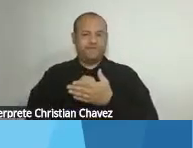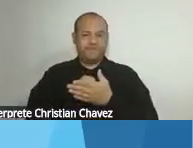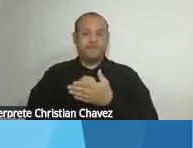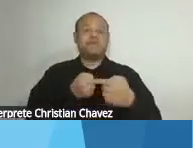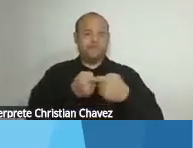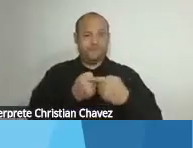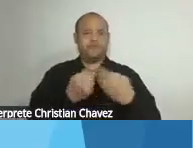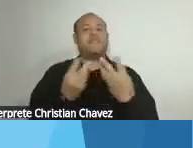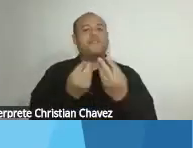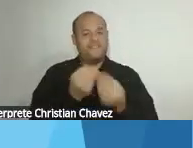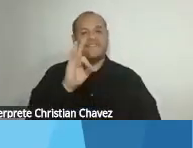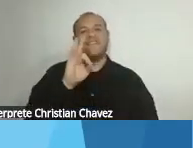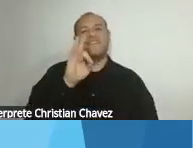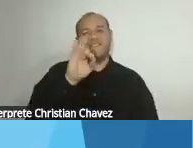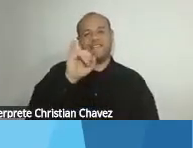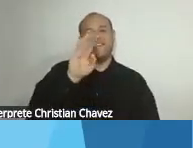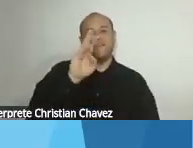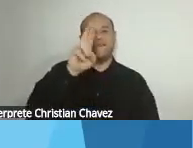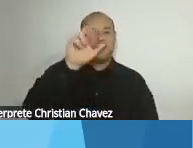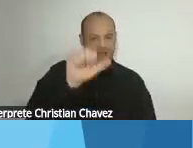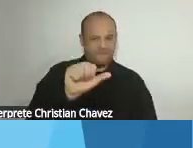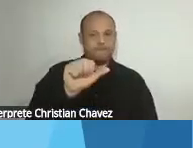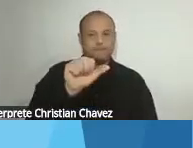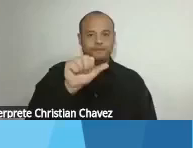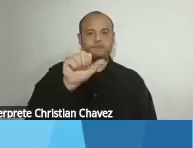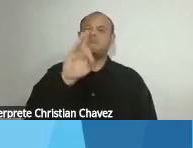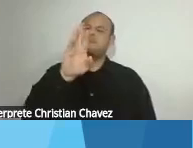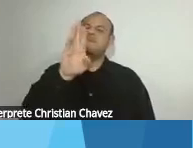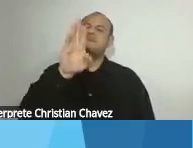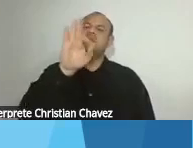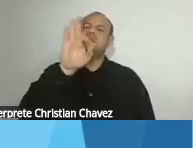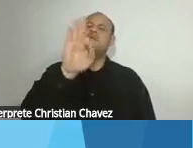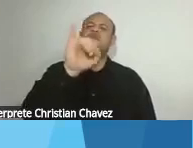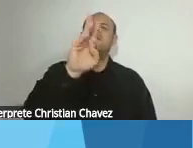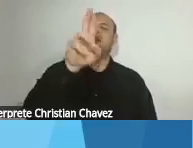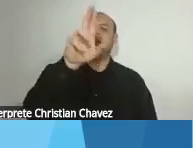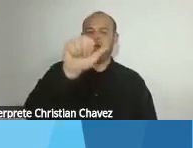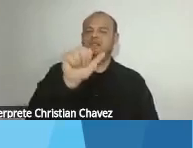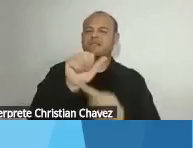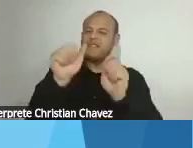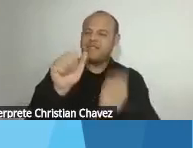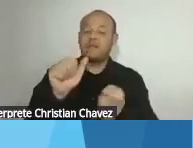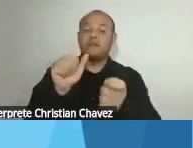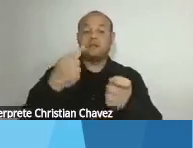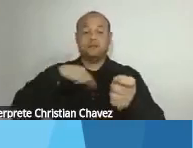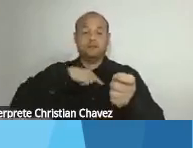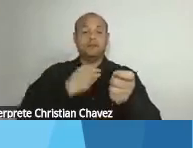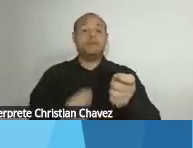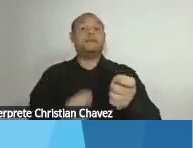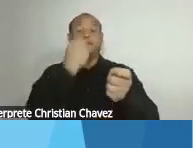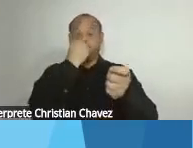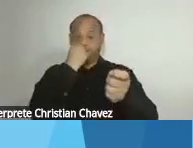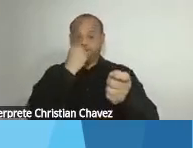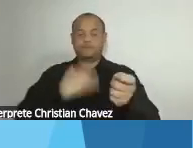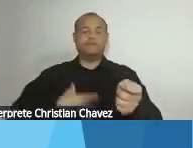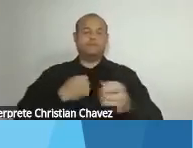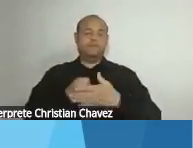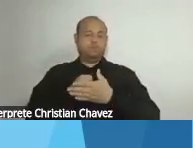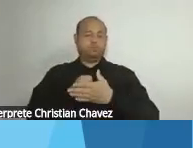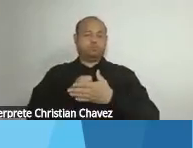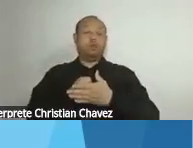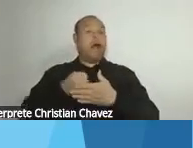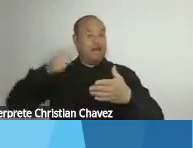funciones que tiene la fibra es que al consumirla nos mantiene llenos por mucho tiempo,